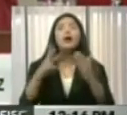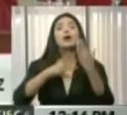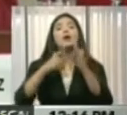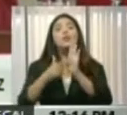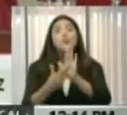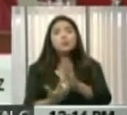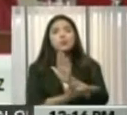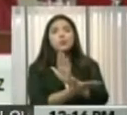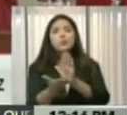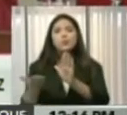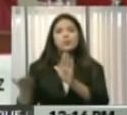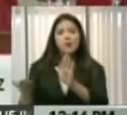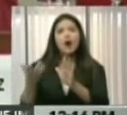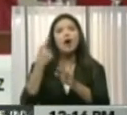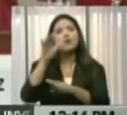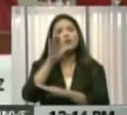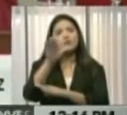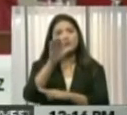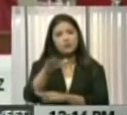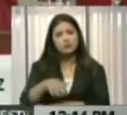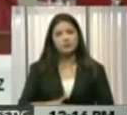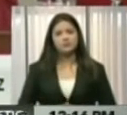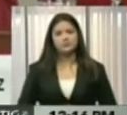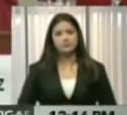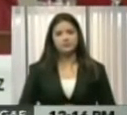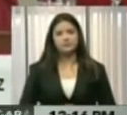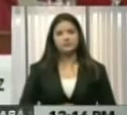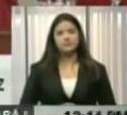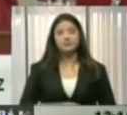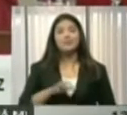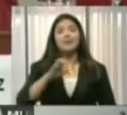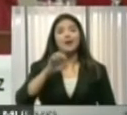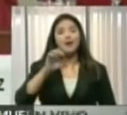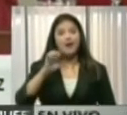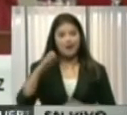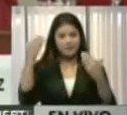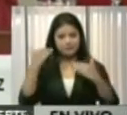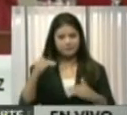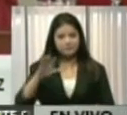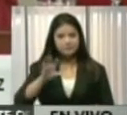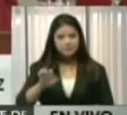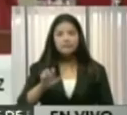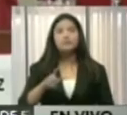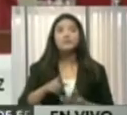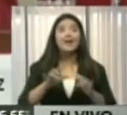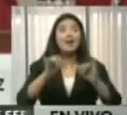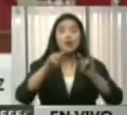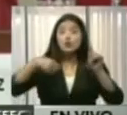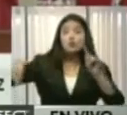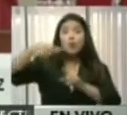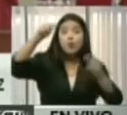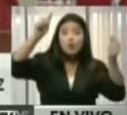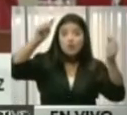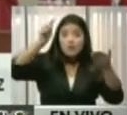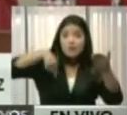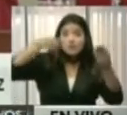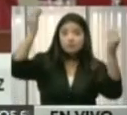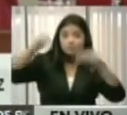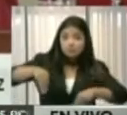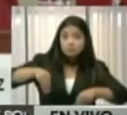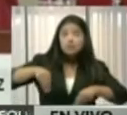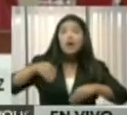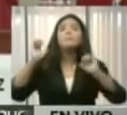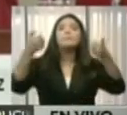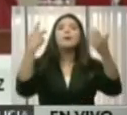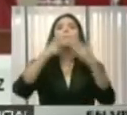proyecte hacia el futuro. E. A la firma del acuerdo final se dará inicio al